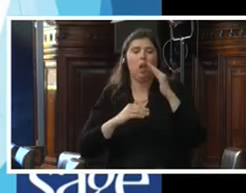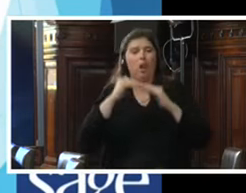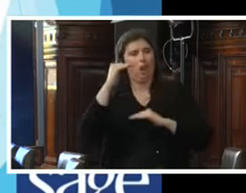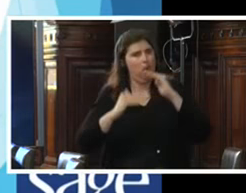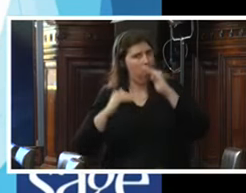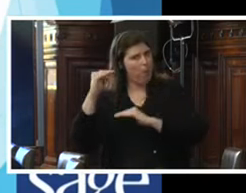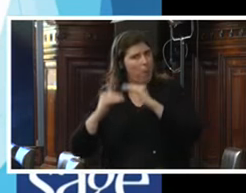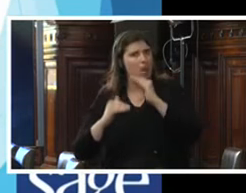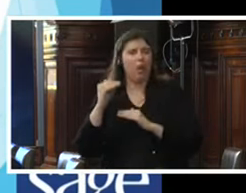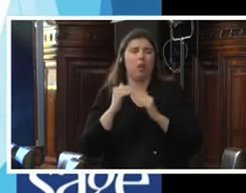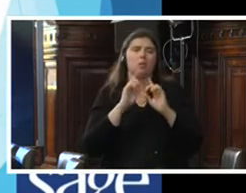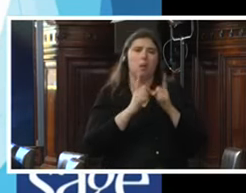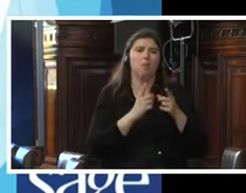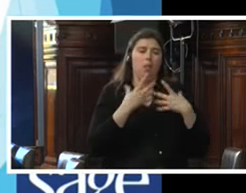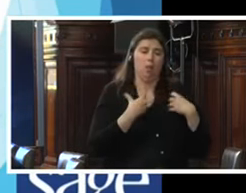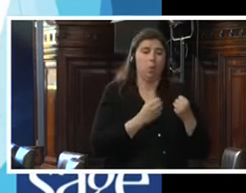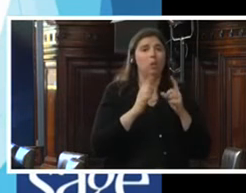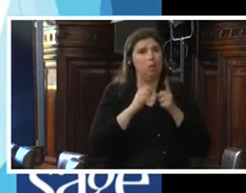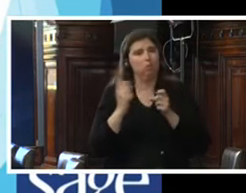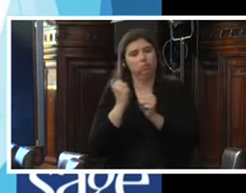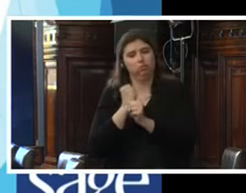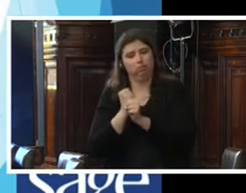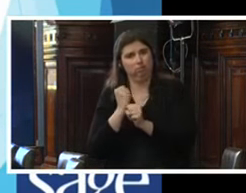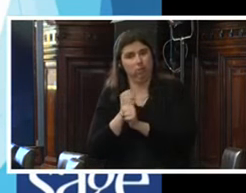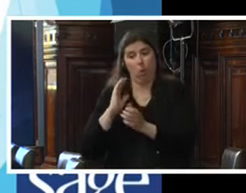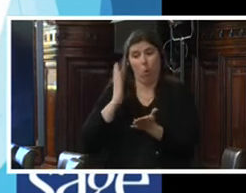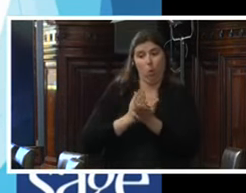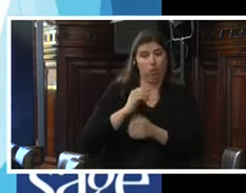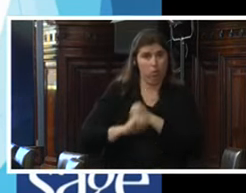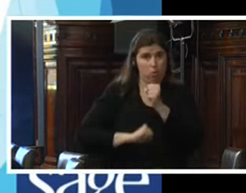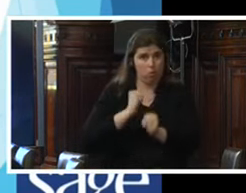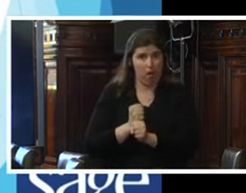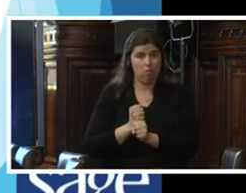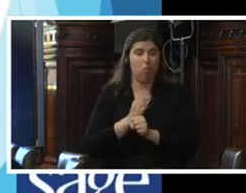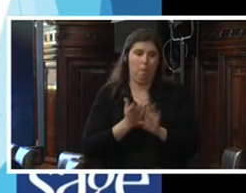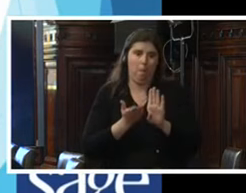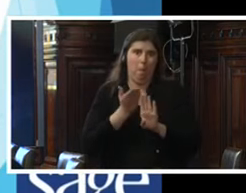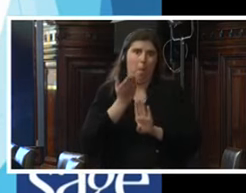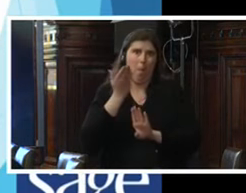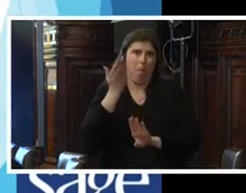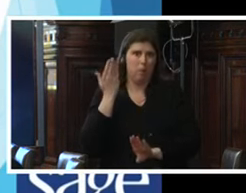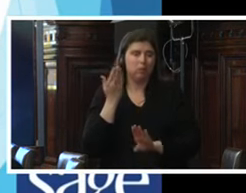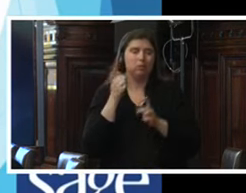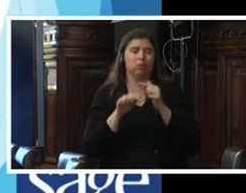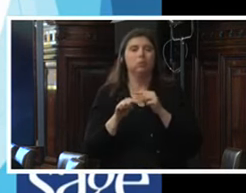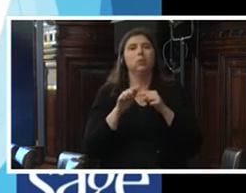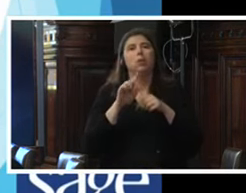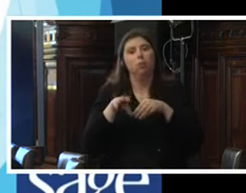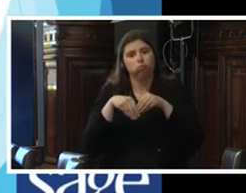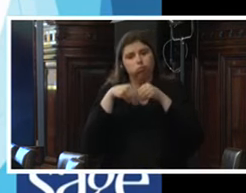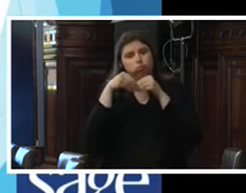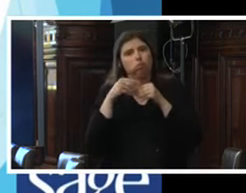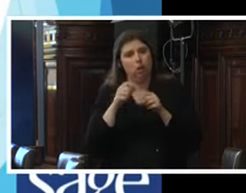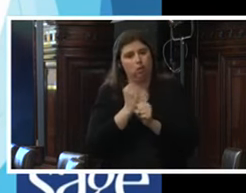las políticas del régimen el último factor mentes permanecen récords el